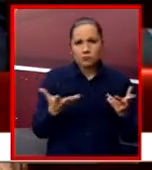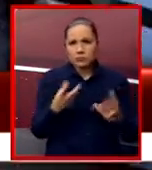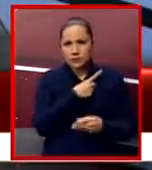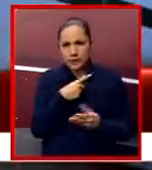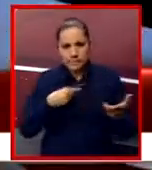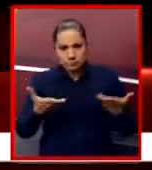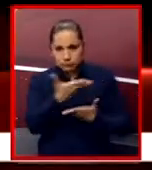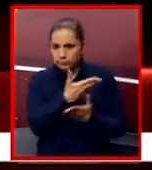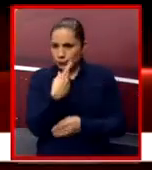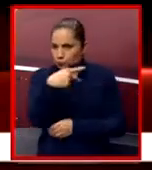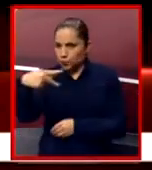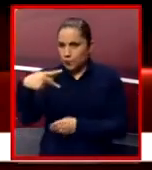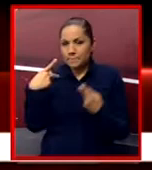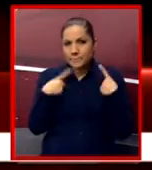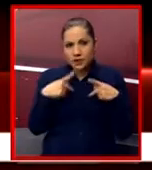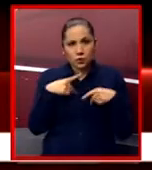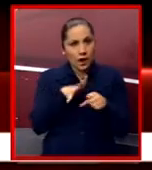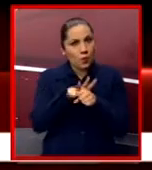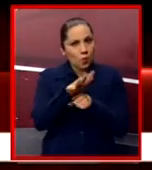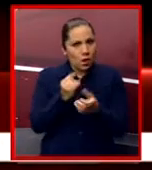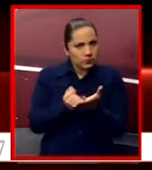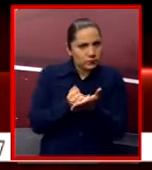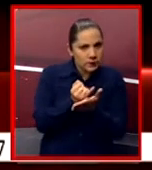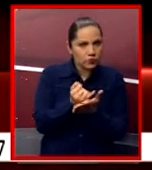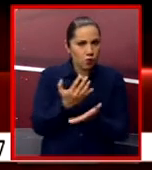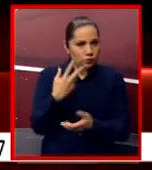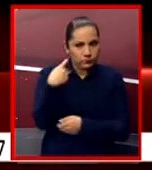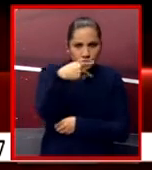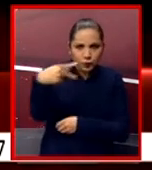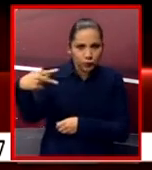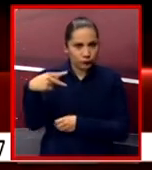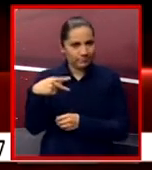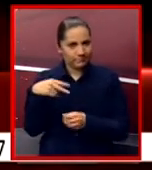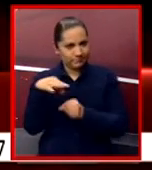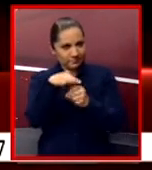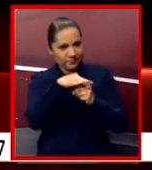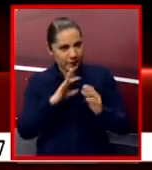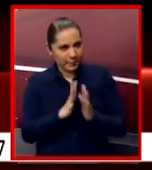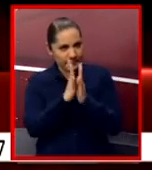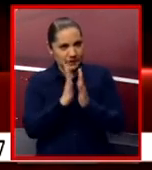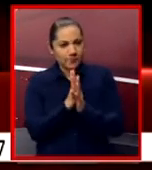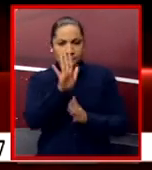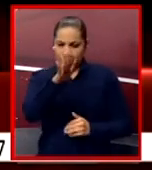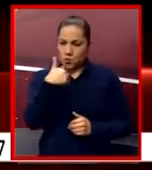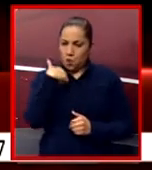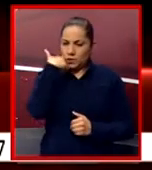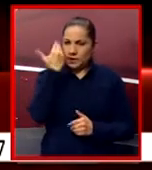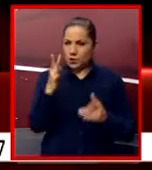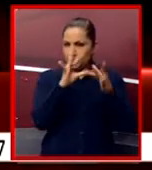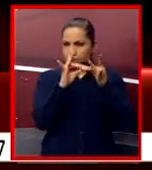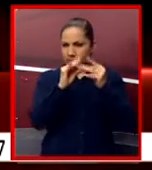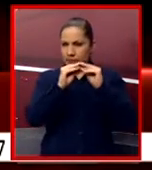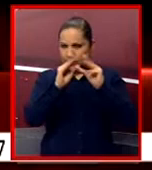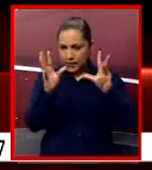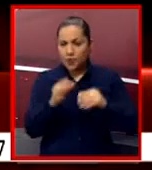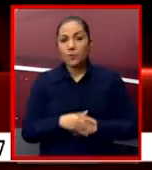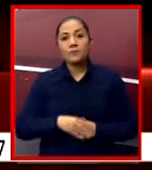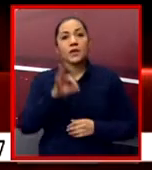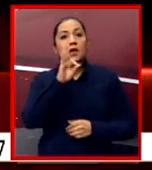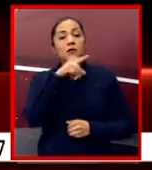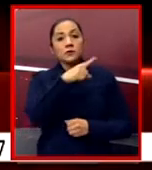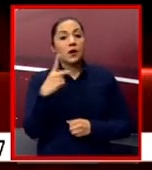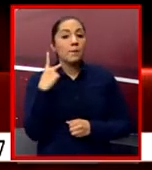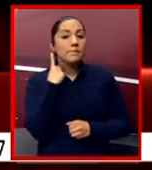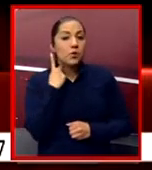popular. Quiero ser muy claro. Si a pesar del proceso político, del proceso de diálogo político,